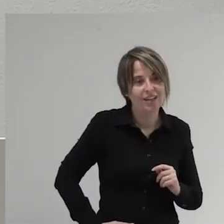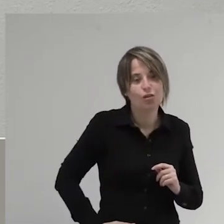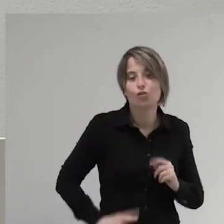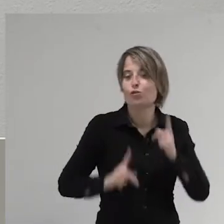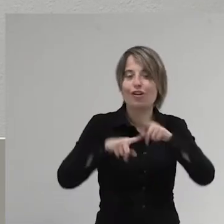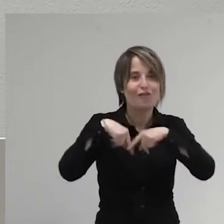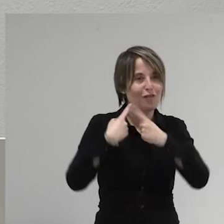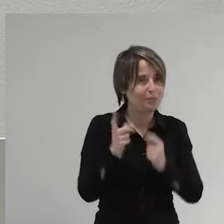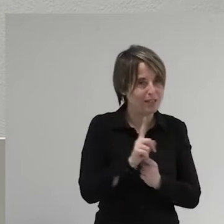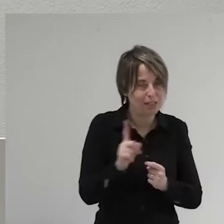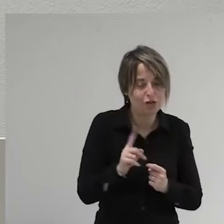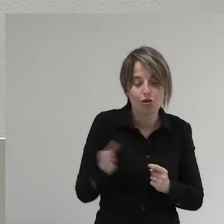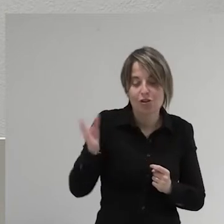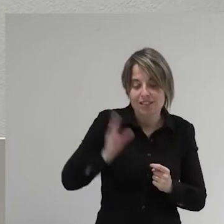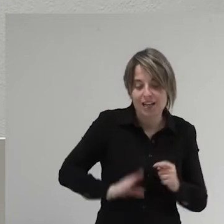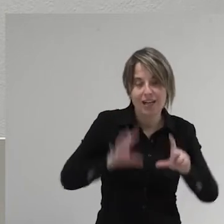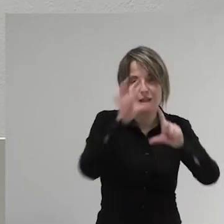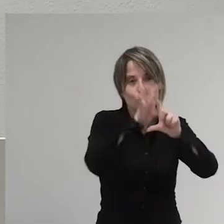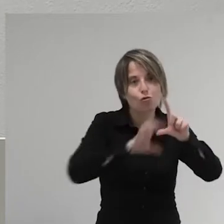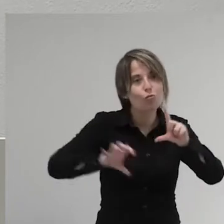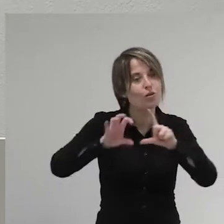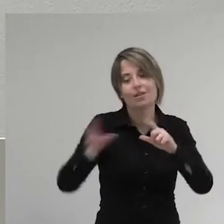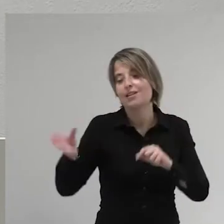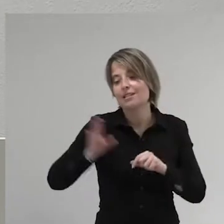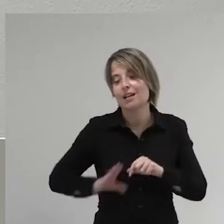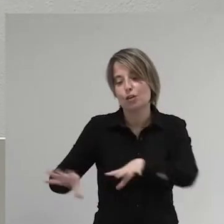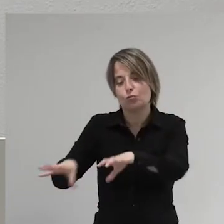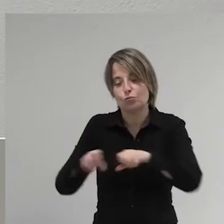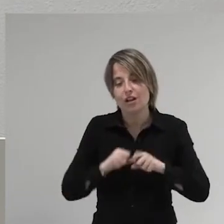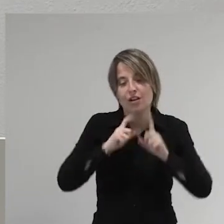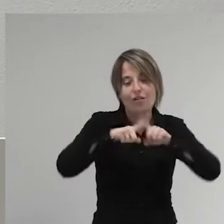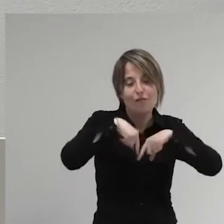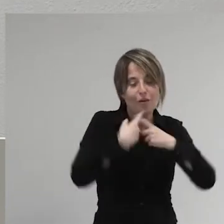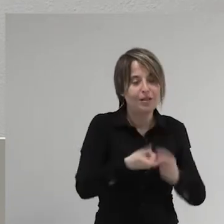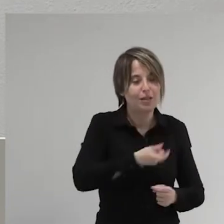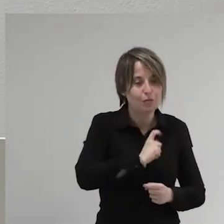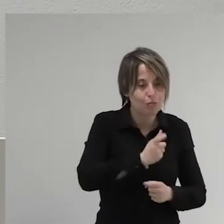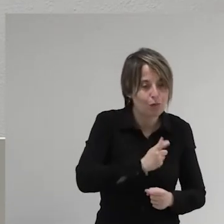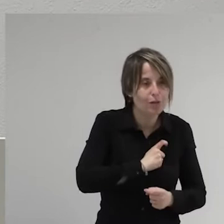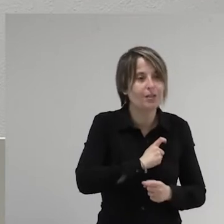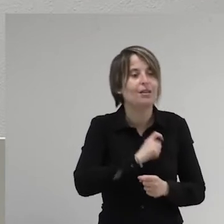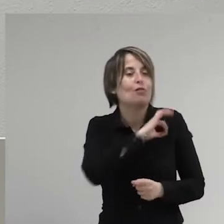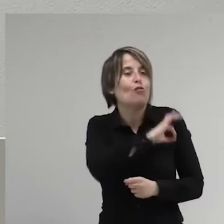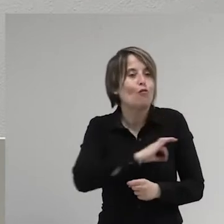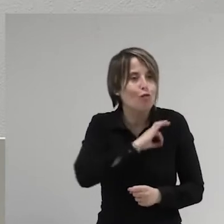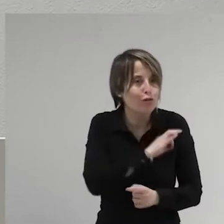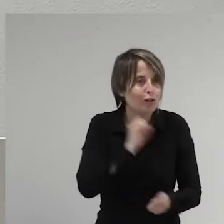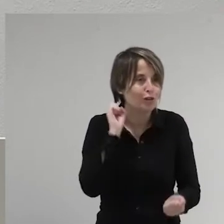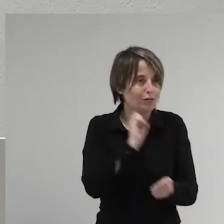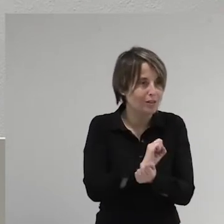familias de esas comunidades, estén en las familias de los policías, de los funcionarios, de cárceles,